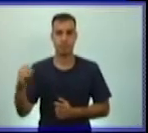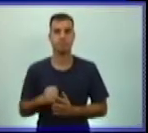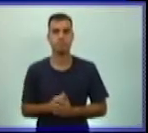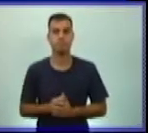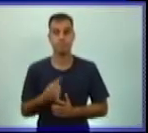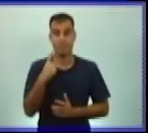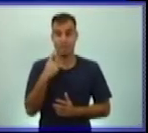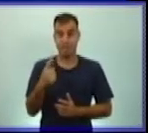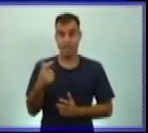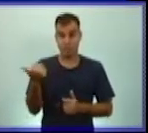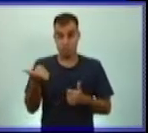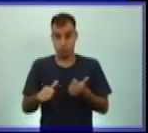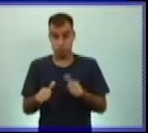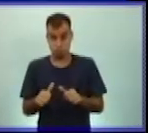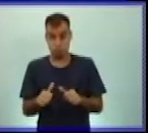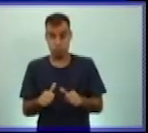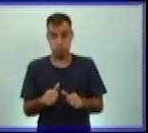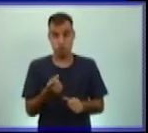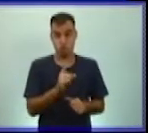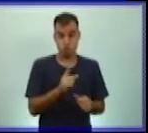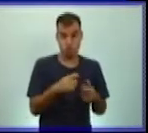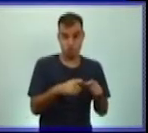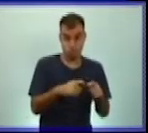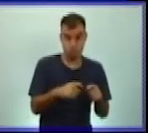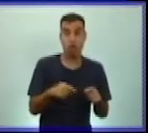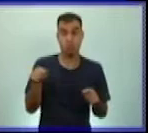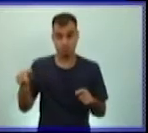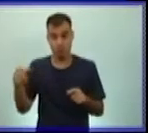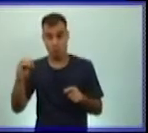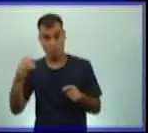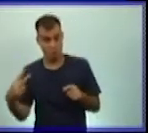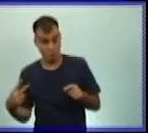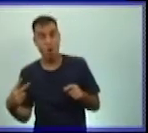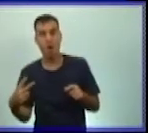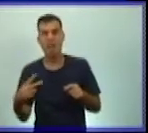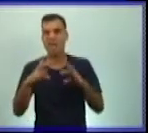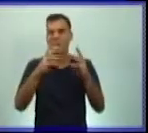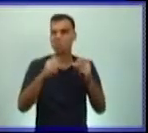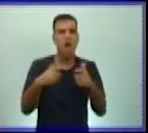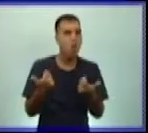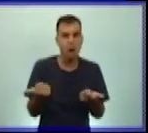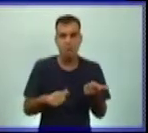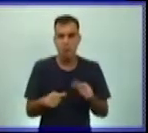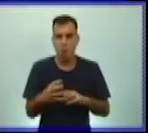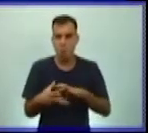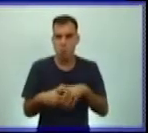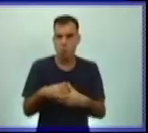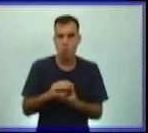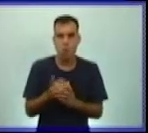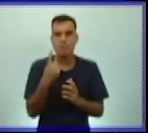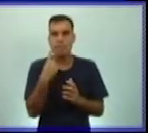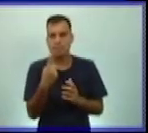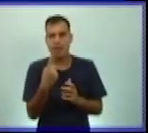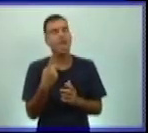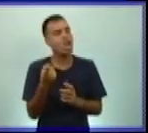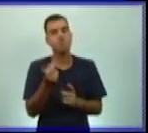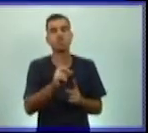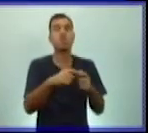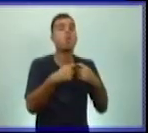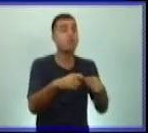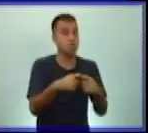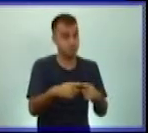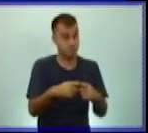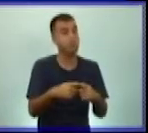simple no metal con el dioxígeno, se obtiene como producto de esta reacción un óxido no metálico. Y aquí